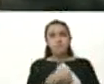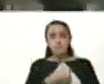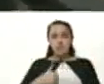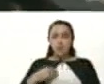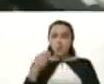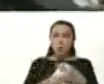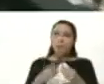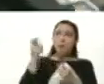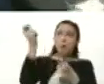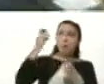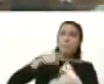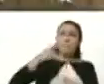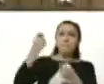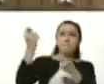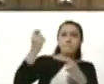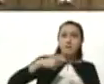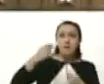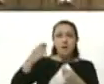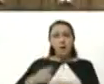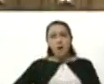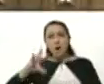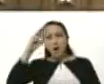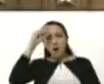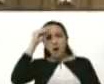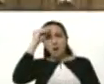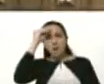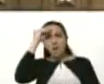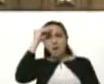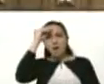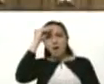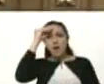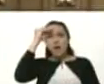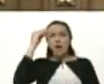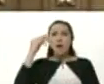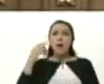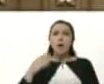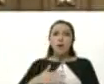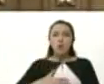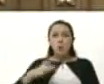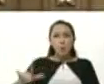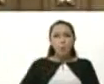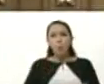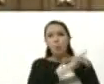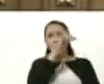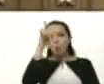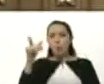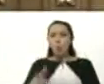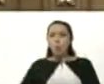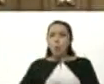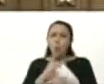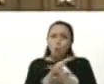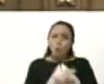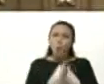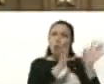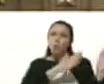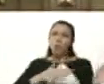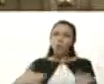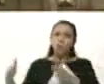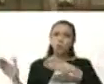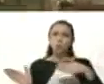un papagayo para aprender a volar y que juegue con el viento